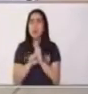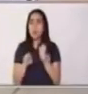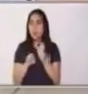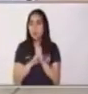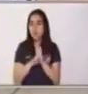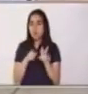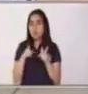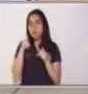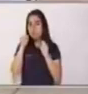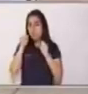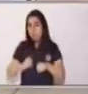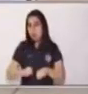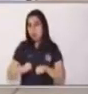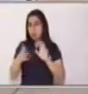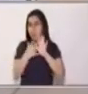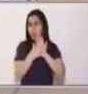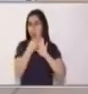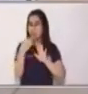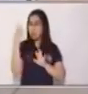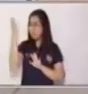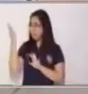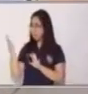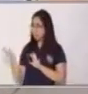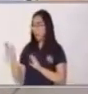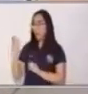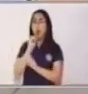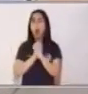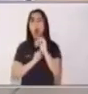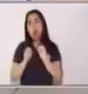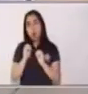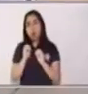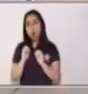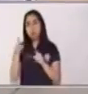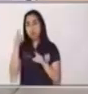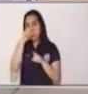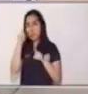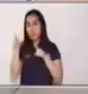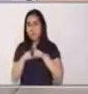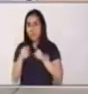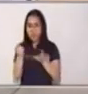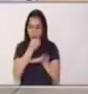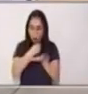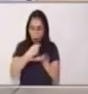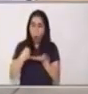realizar este material en ese mismo formulario. Y